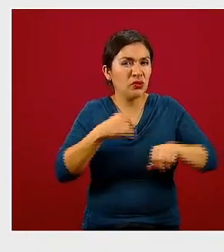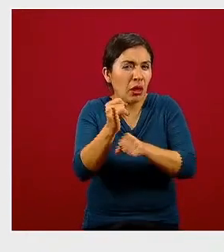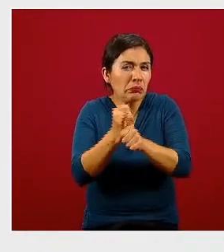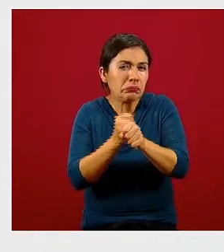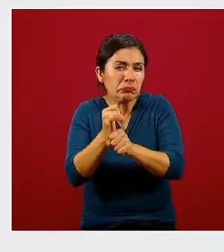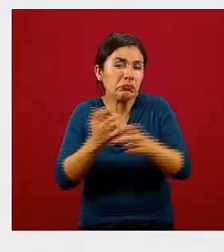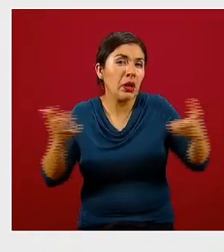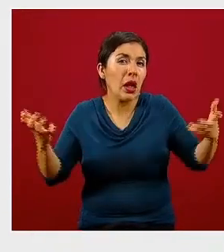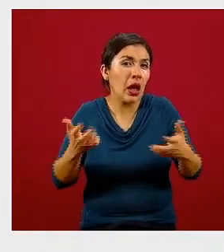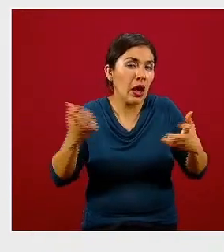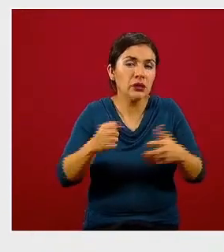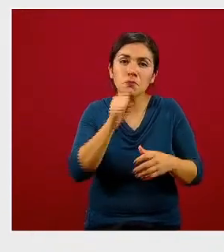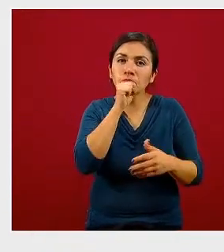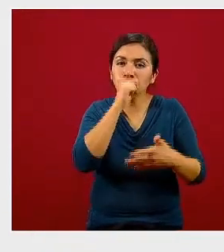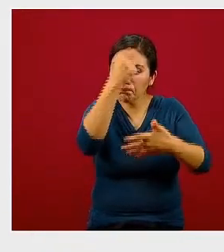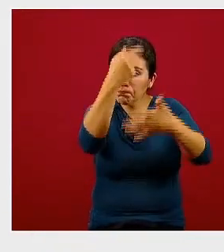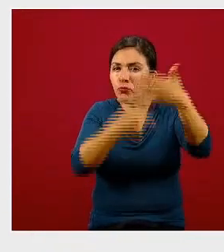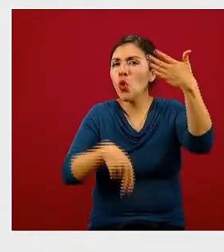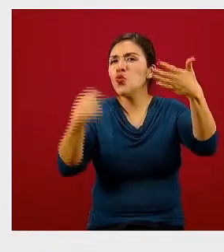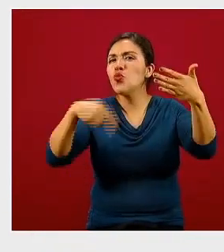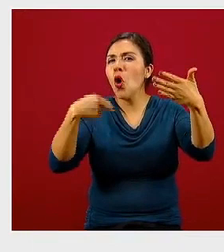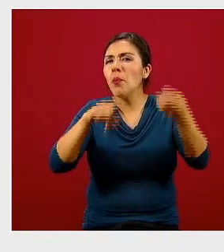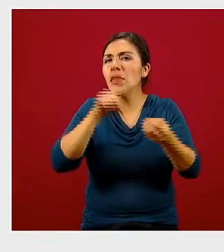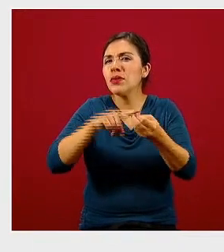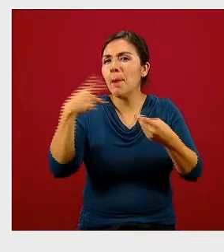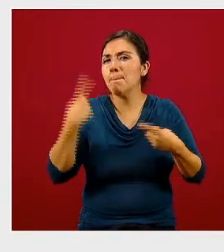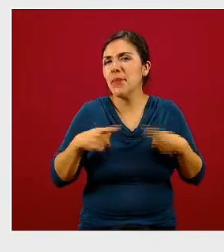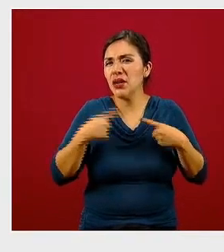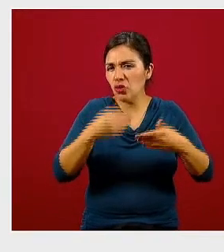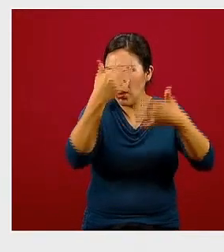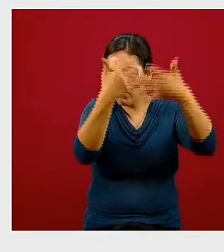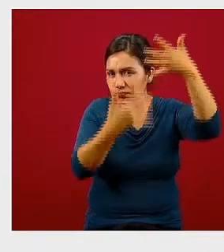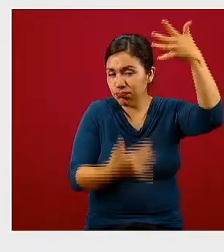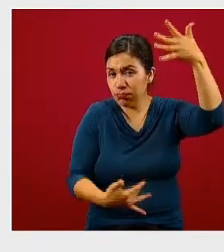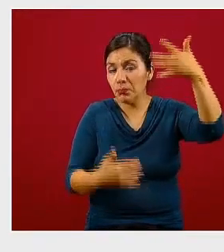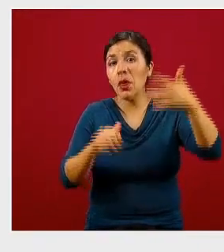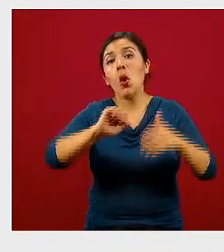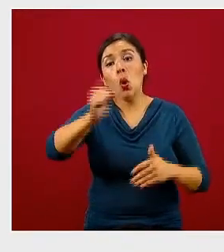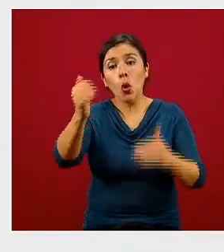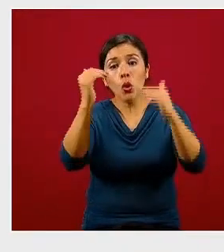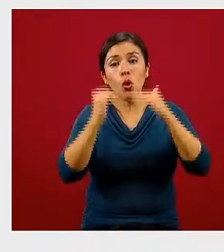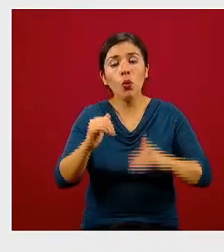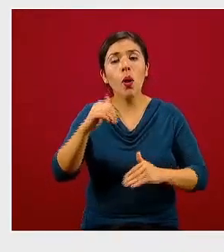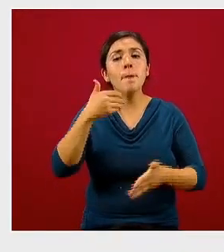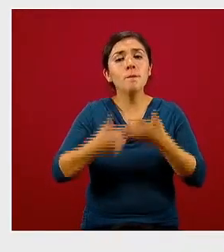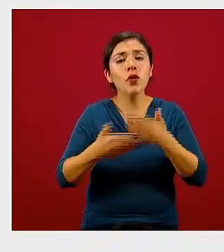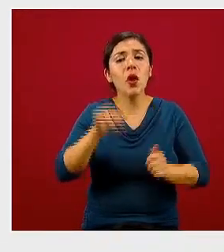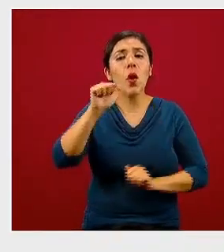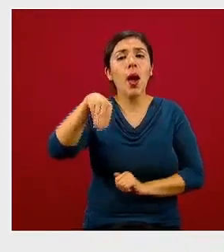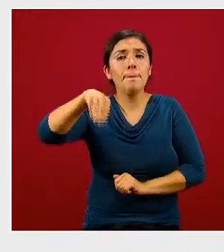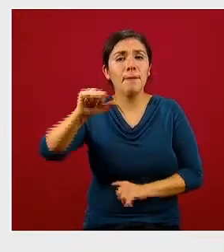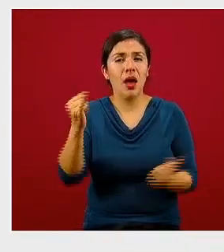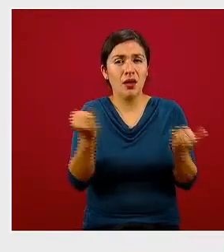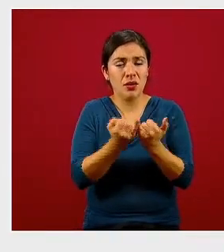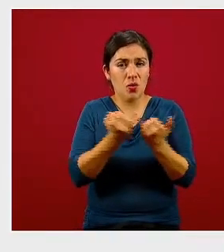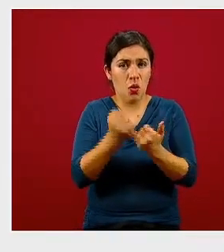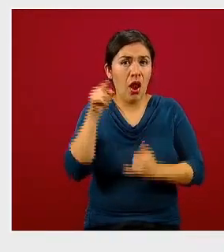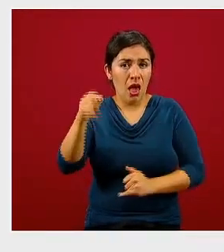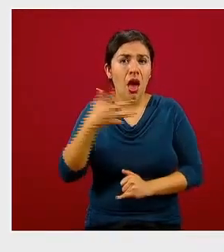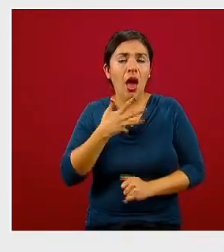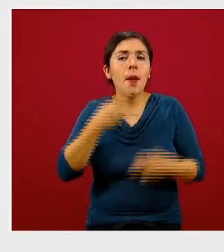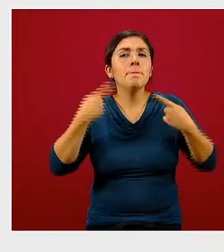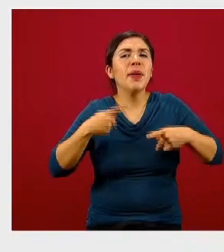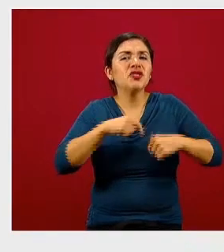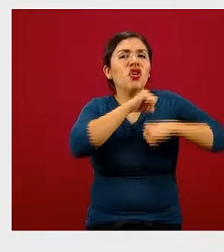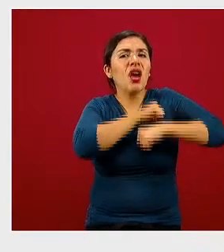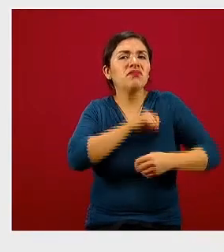investigadores. Aquí están todos los autores. Si vamos hacia abajo, vemos también el modelo AMA, ¿no? En el que vemos los autores